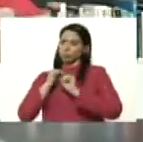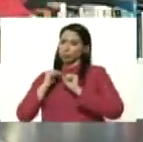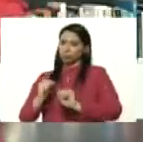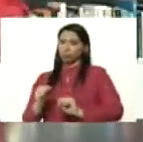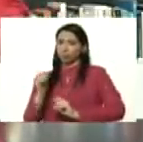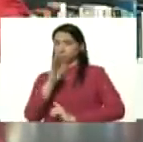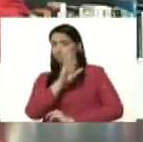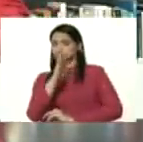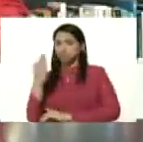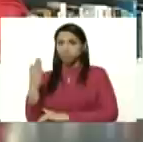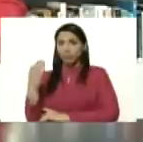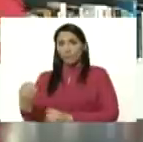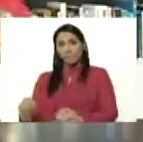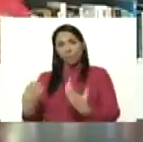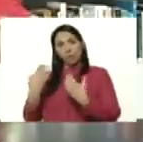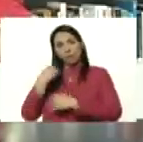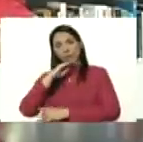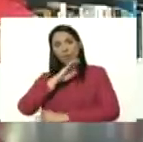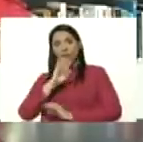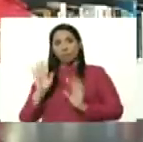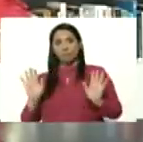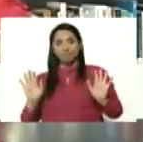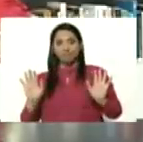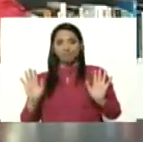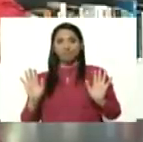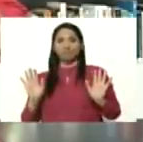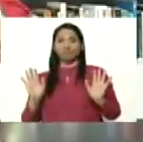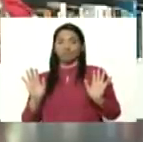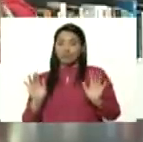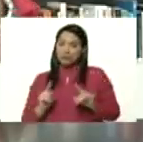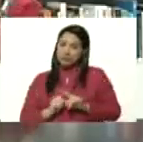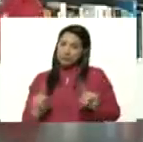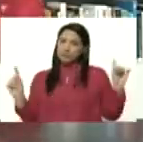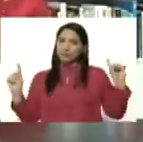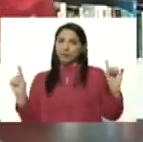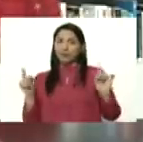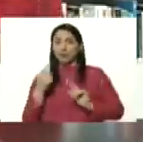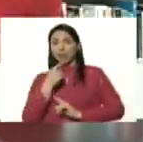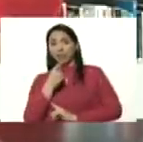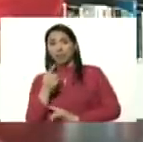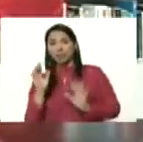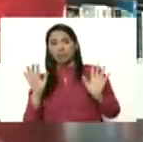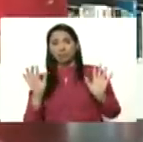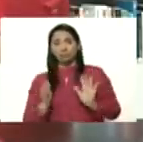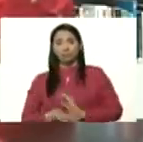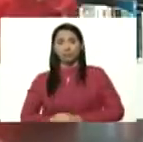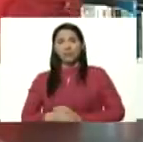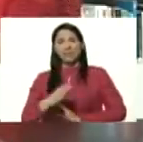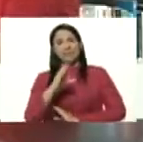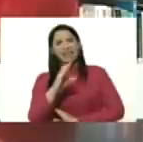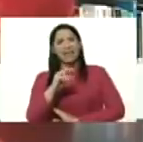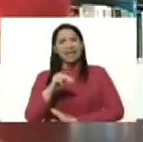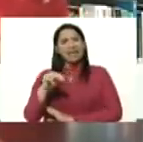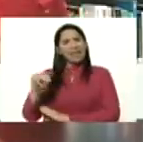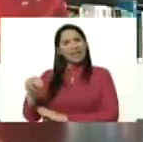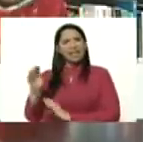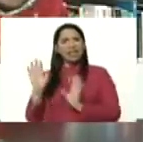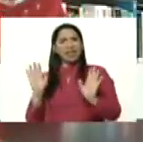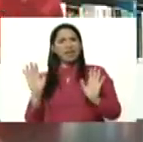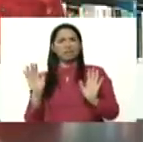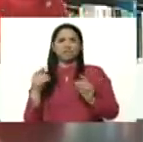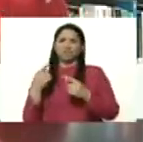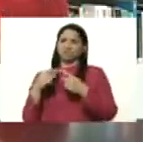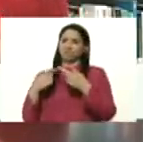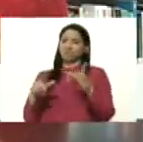medio de la pandemia. A diferencia de lo que dice CNN, Fox